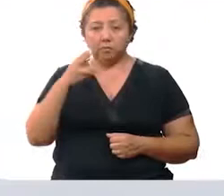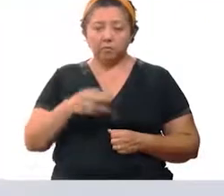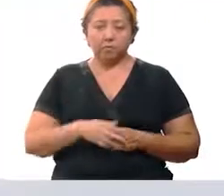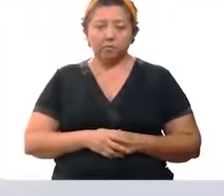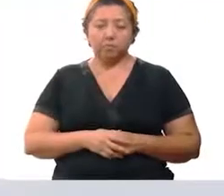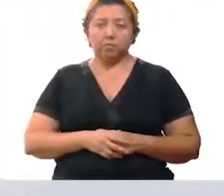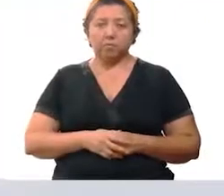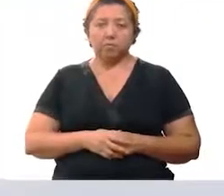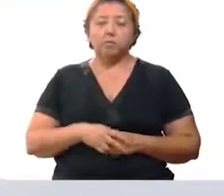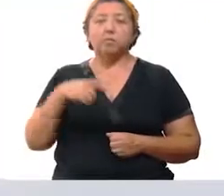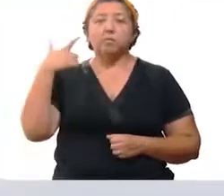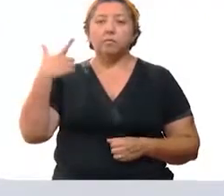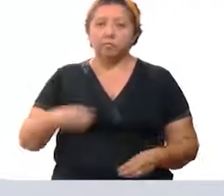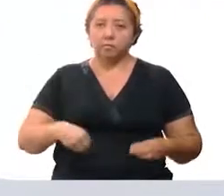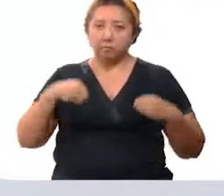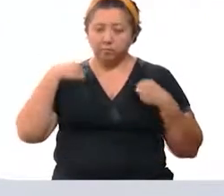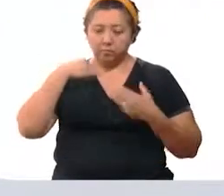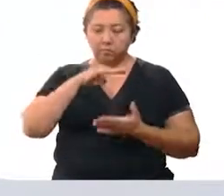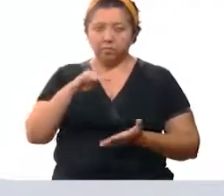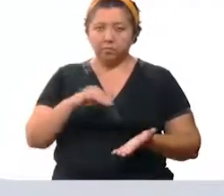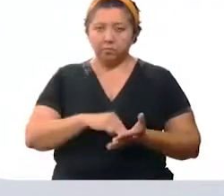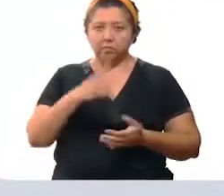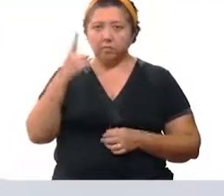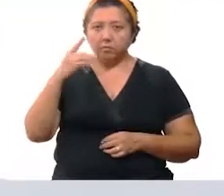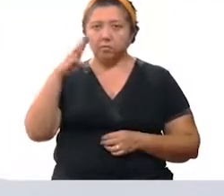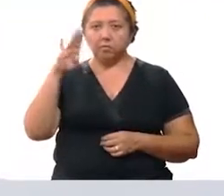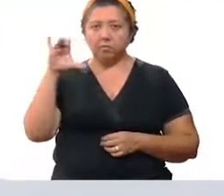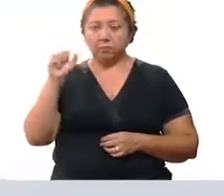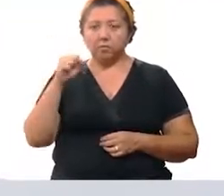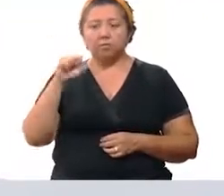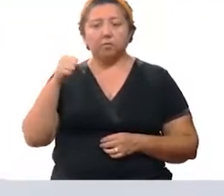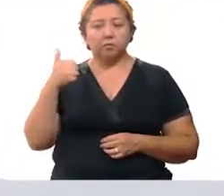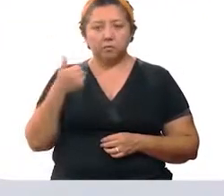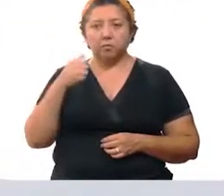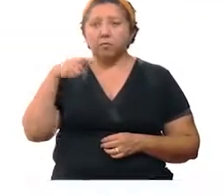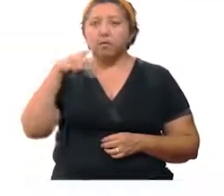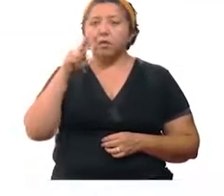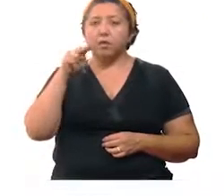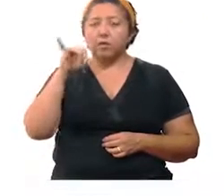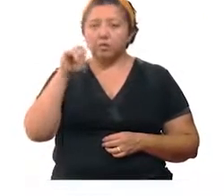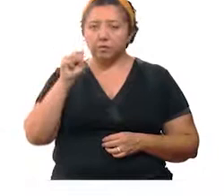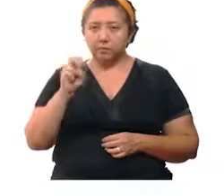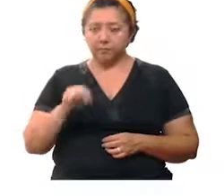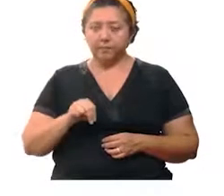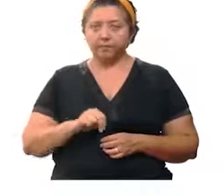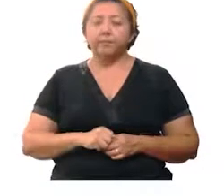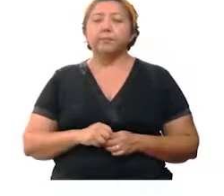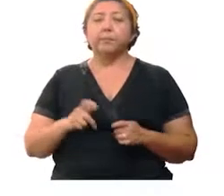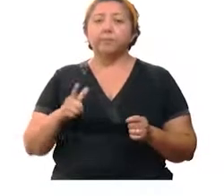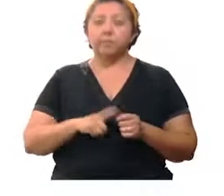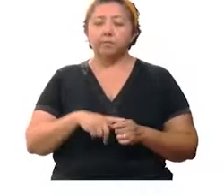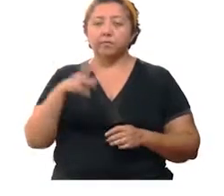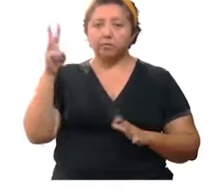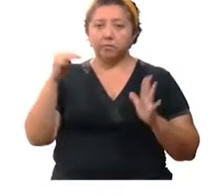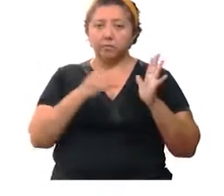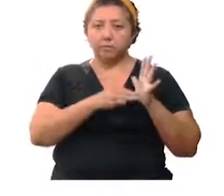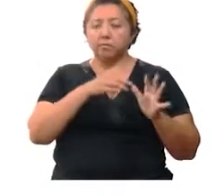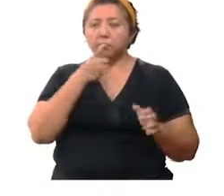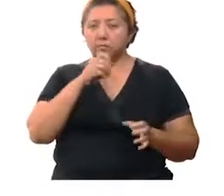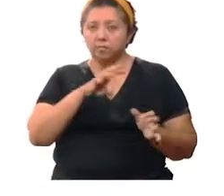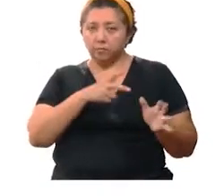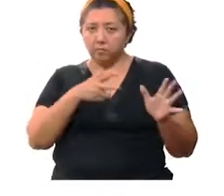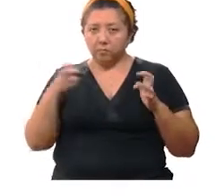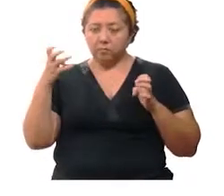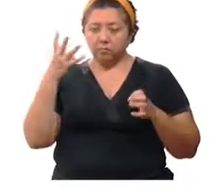inmunosupresión. 7 residían en Mérida, 1 en Vaca y 1 en Canacín. En total, son 3.809